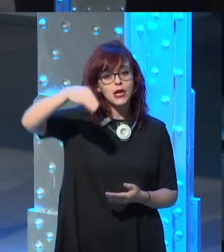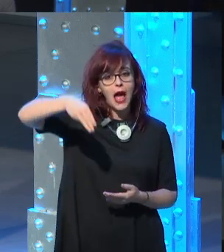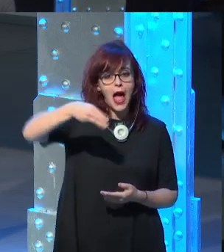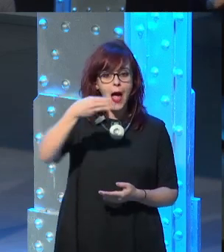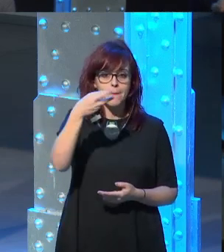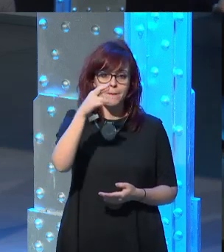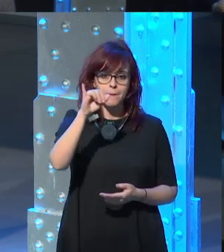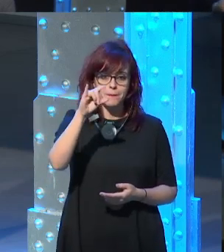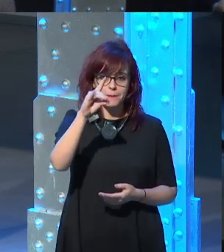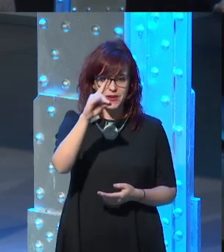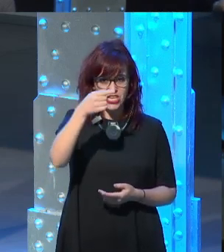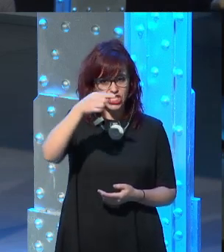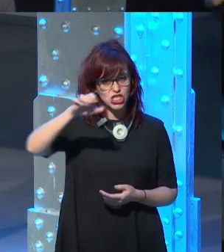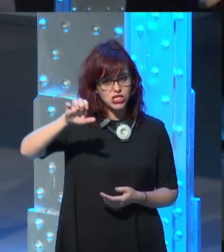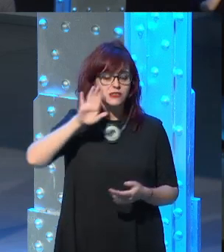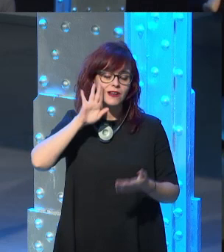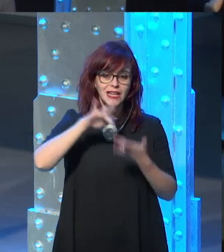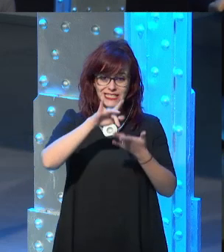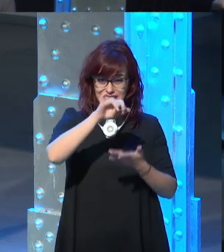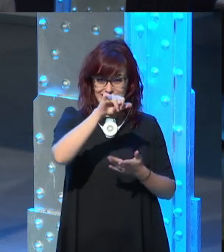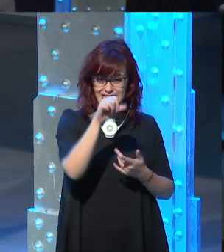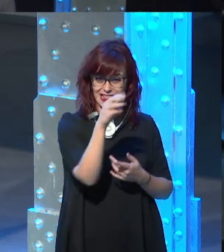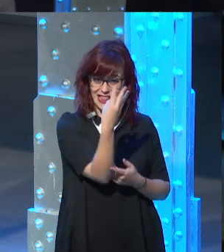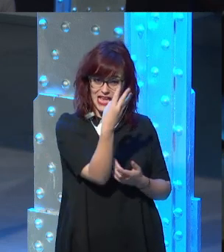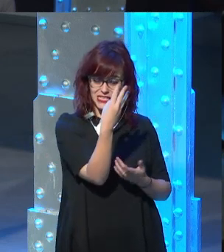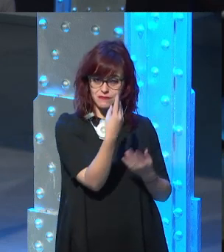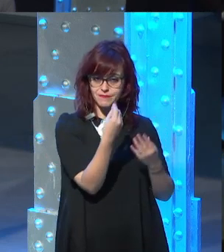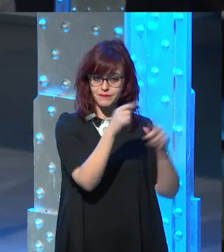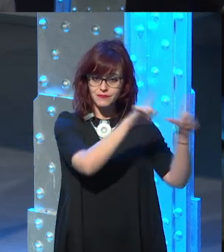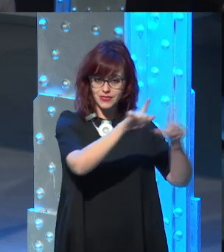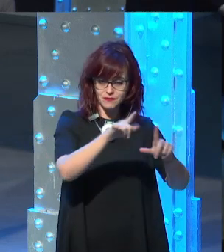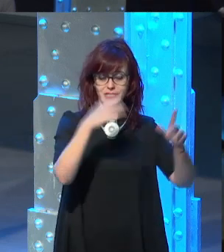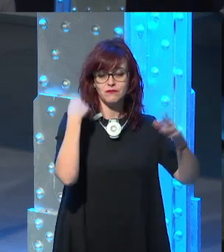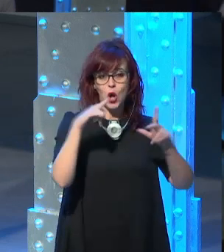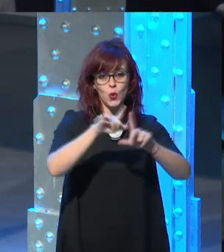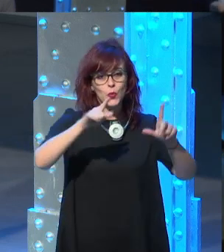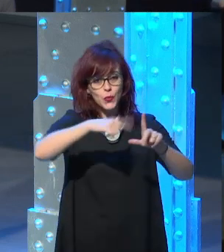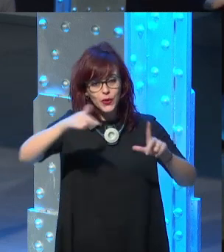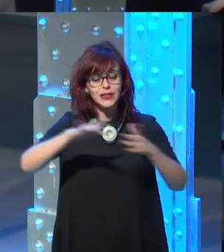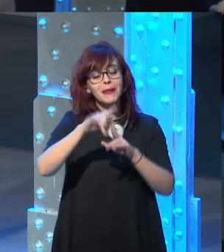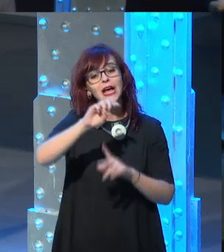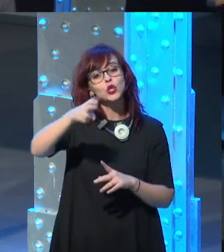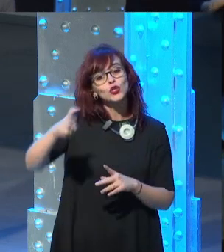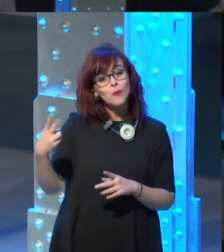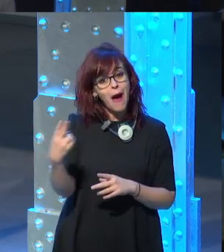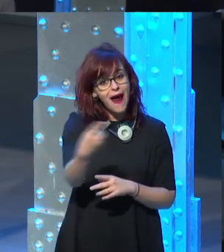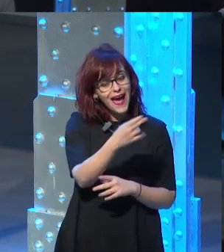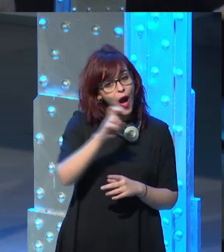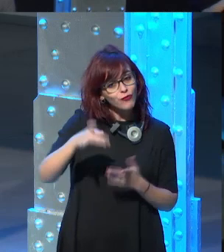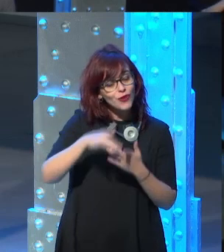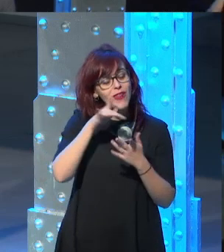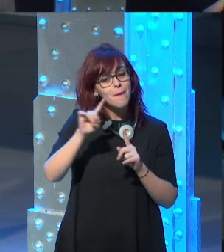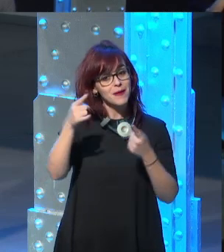estas 3 obras ganadoras, estas 3 obras ganadoras de las 3 parejas, pero también las otras parejas que participaron